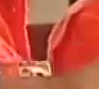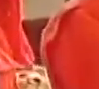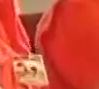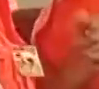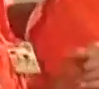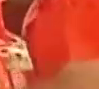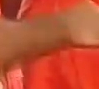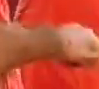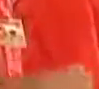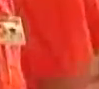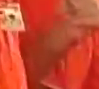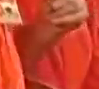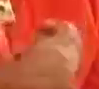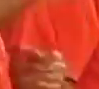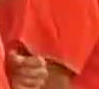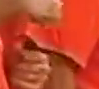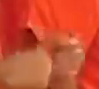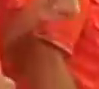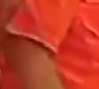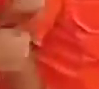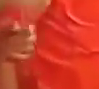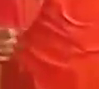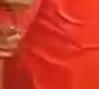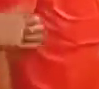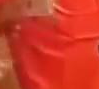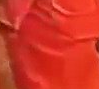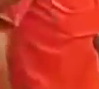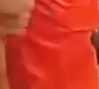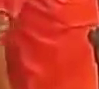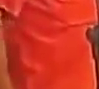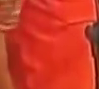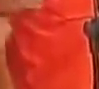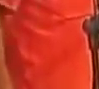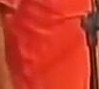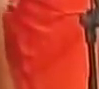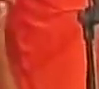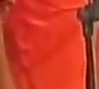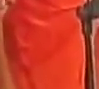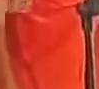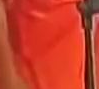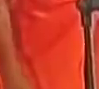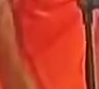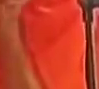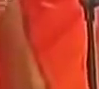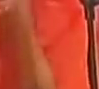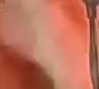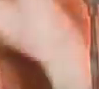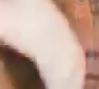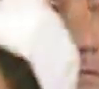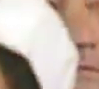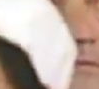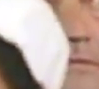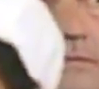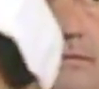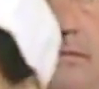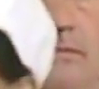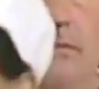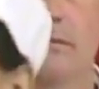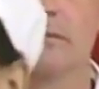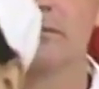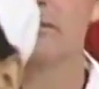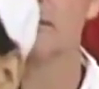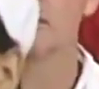car pal y de aquí de caig